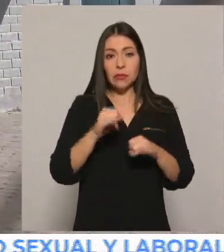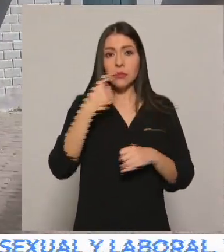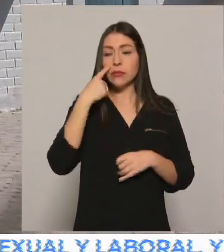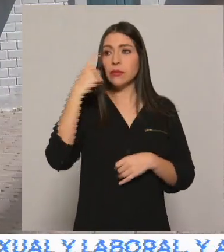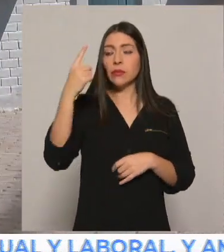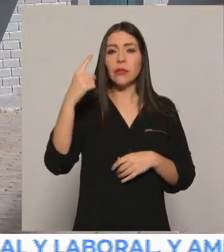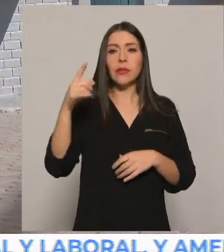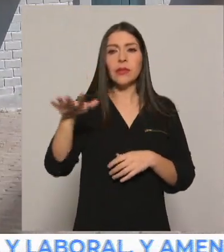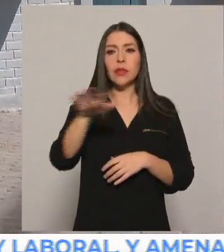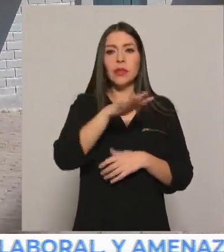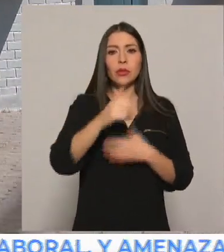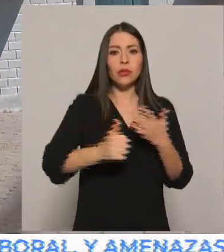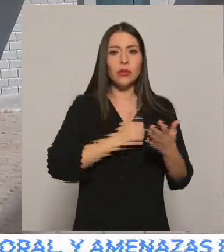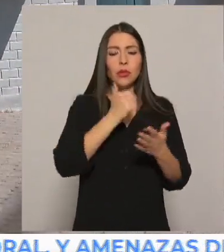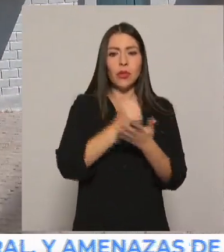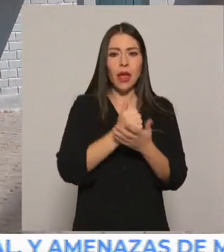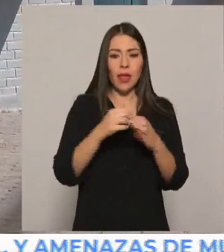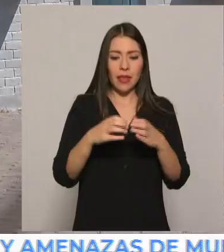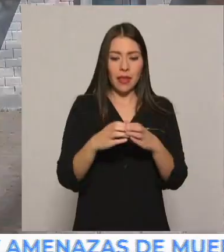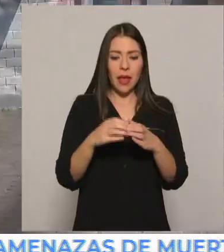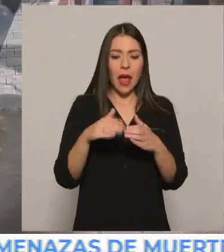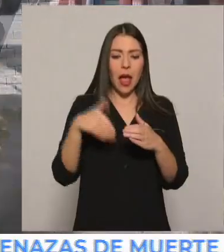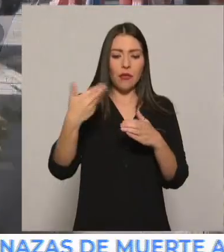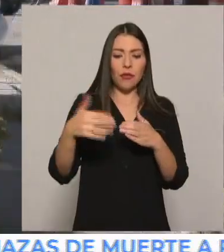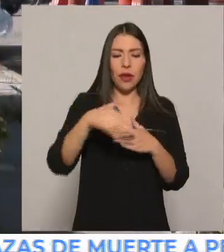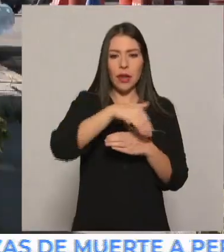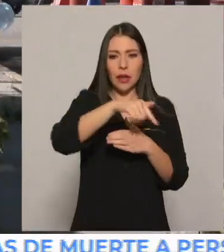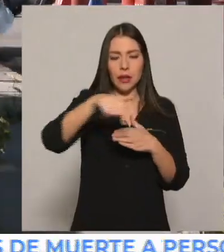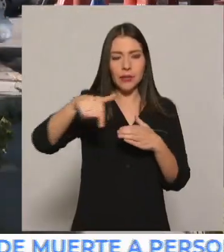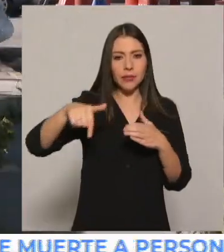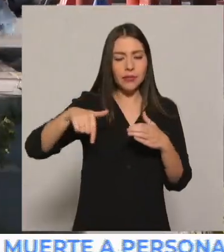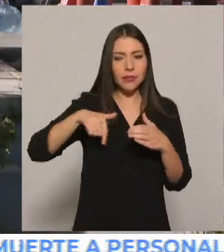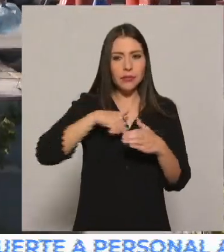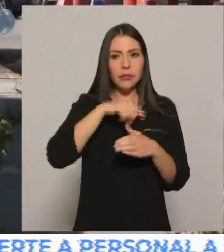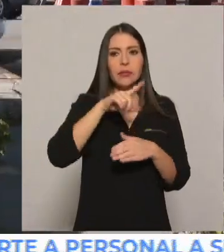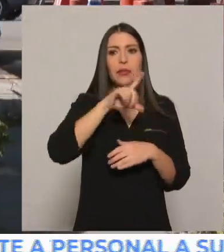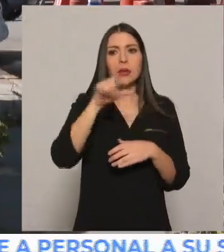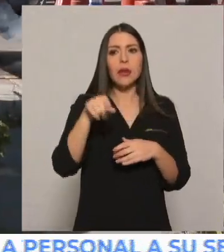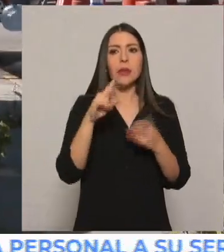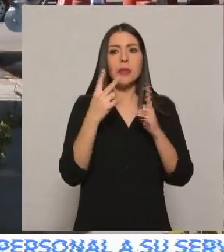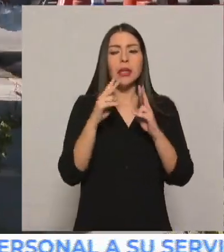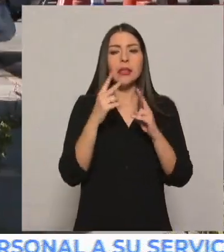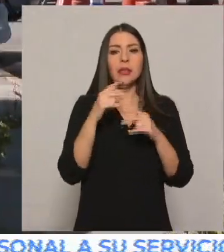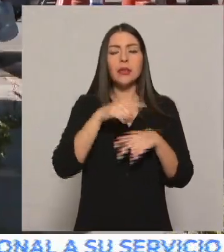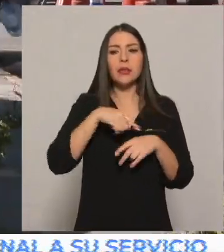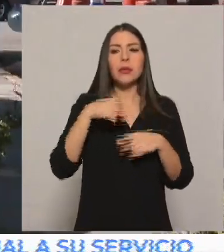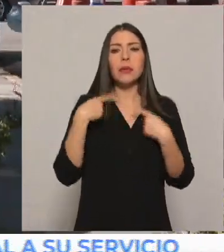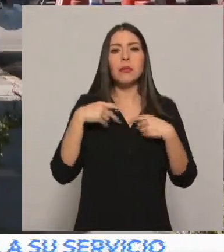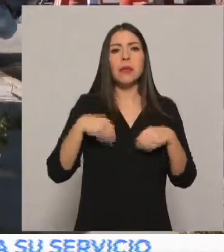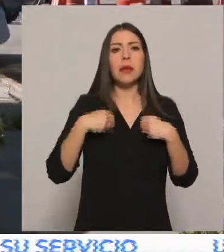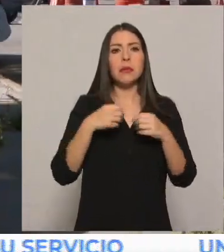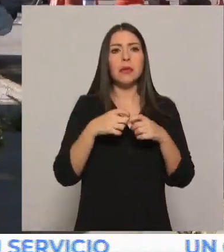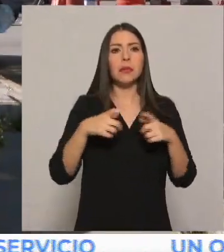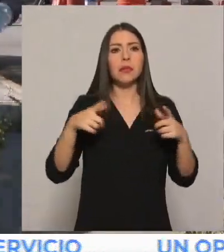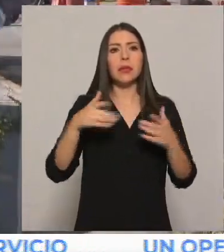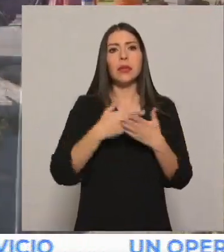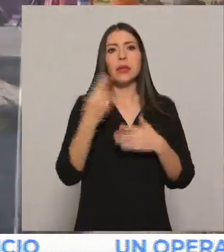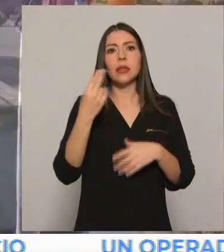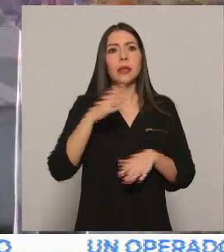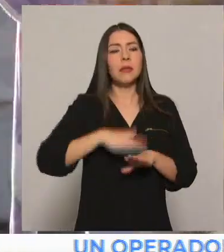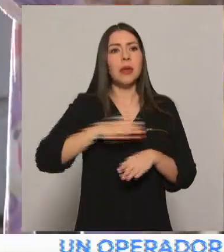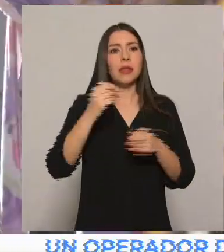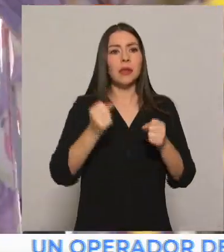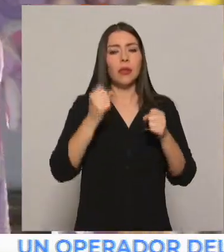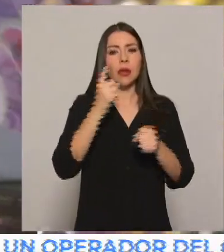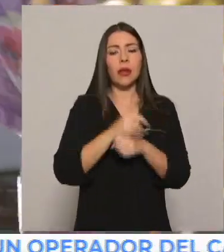ciudad. El avance de la mancha urbana lo integró a la metrópoli, y los vecinos urgen mayor seguridad para su entorno, allá al sur de la